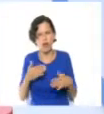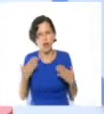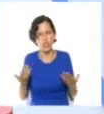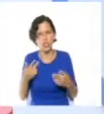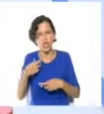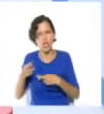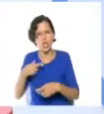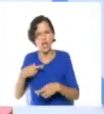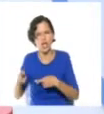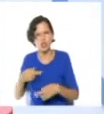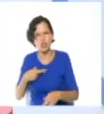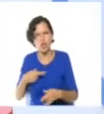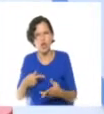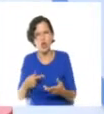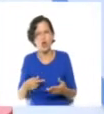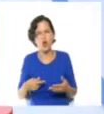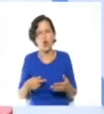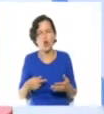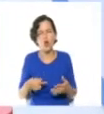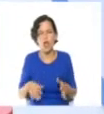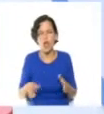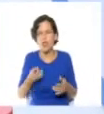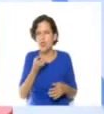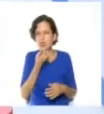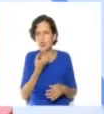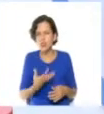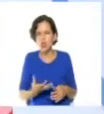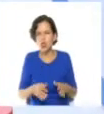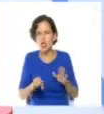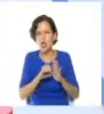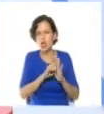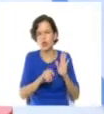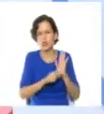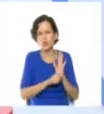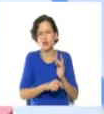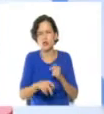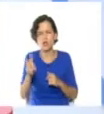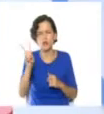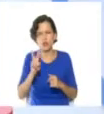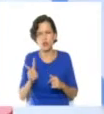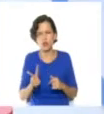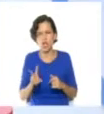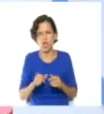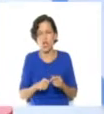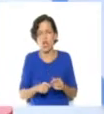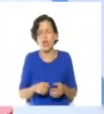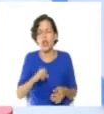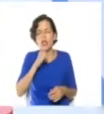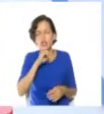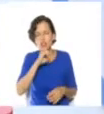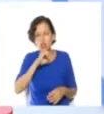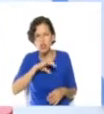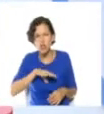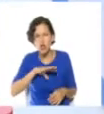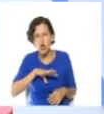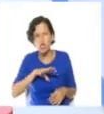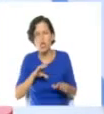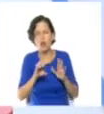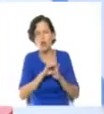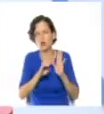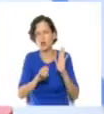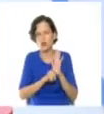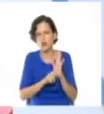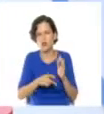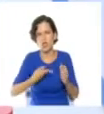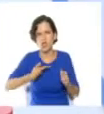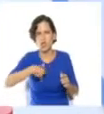está relacionado con la historia constitucional de Venezuela, es decir, la historia de las constituciones en nuestro